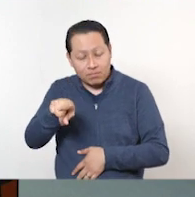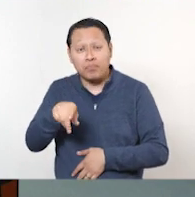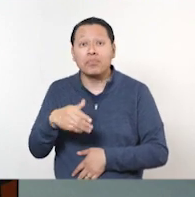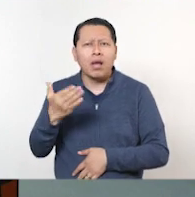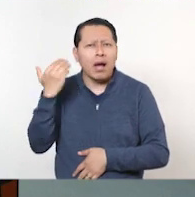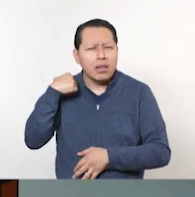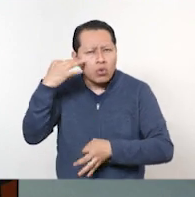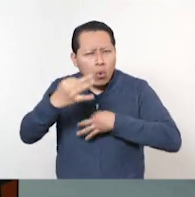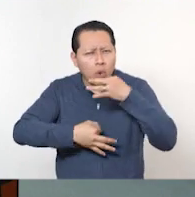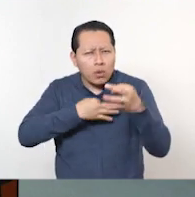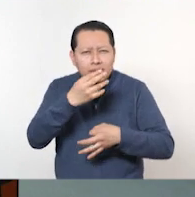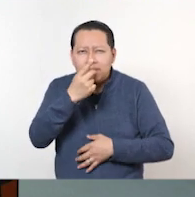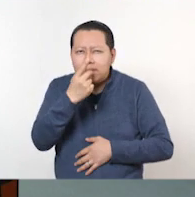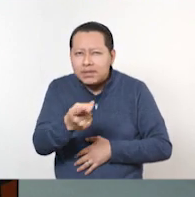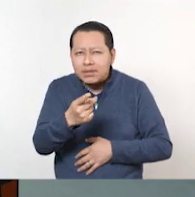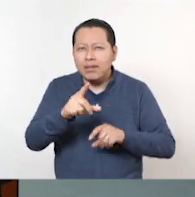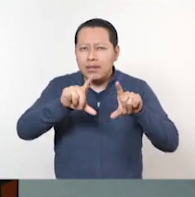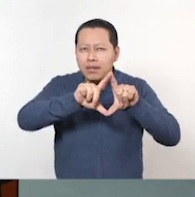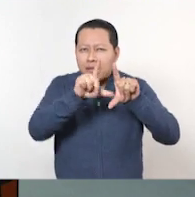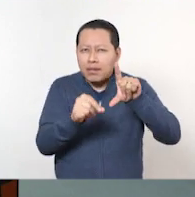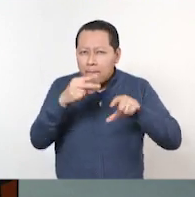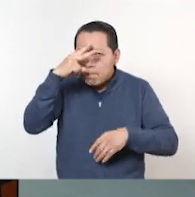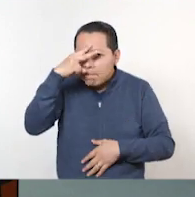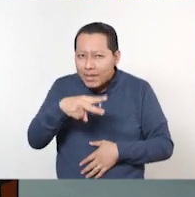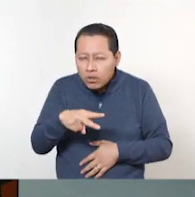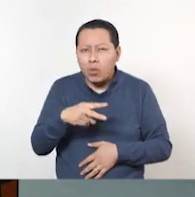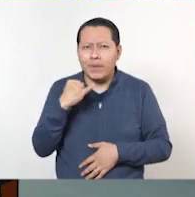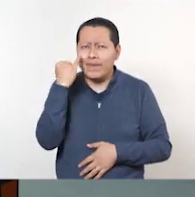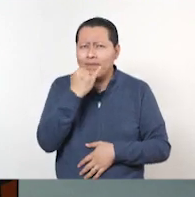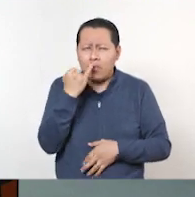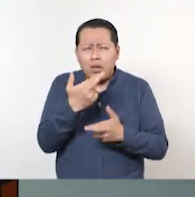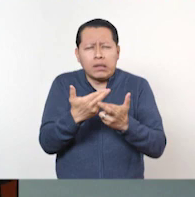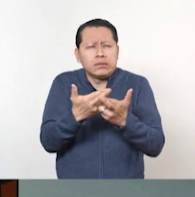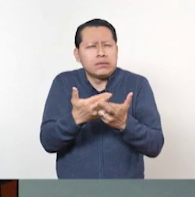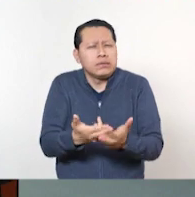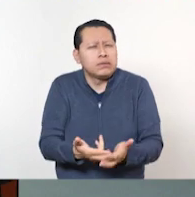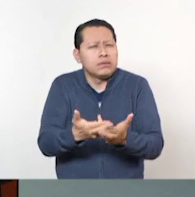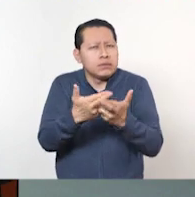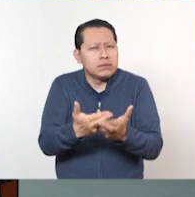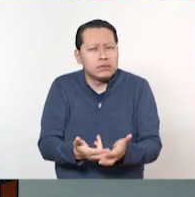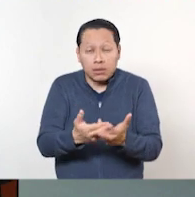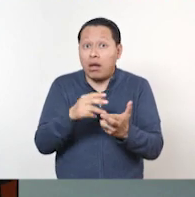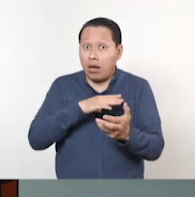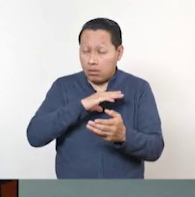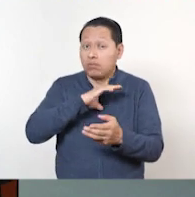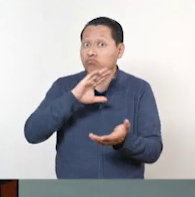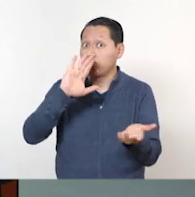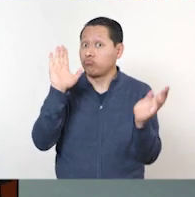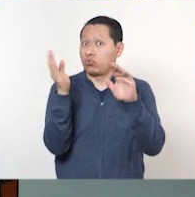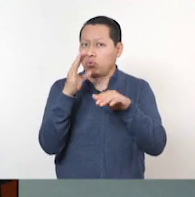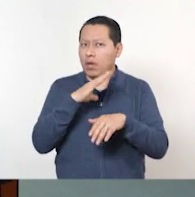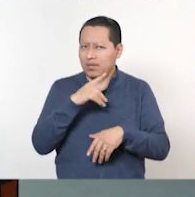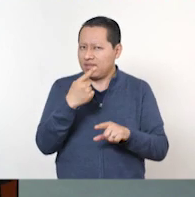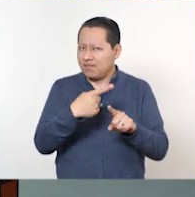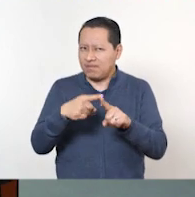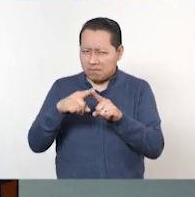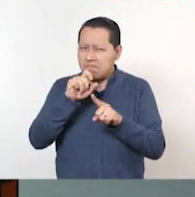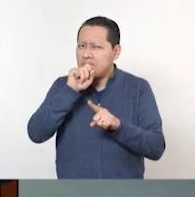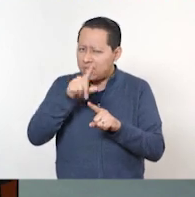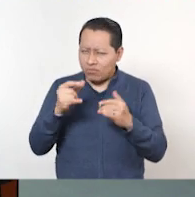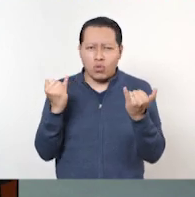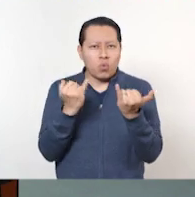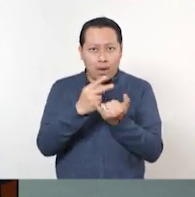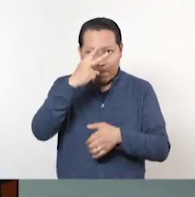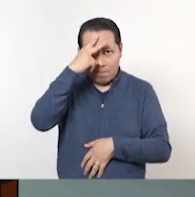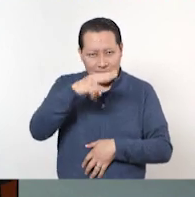se decía que en México se habla la mayor cantidad de lenguas. Es uno de los países del mundo donde más lenguas se